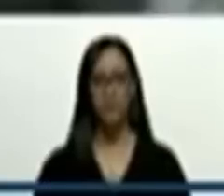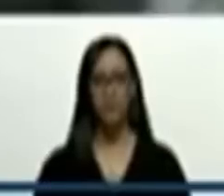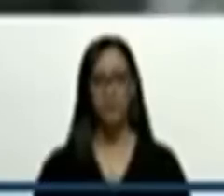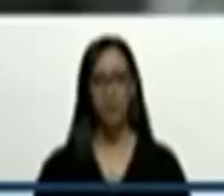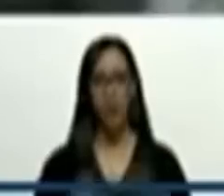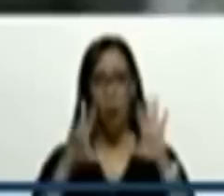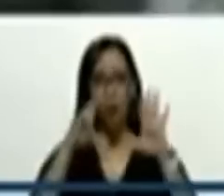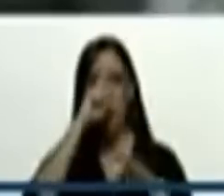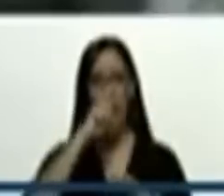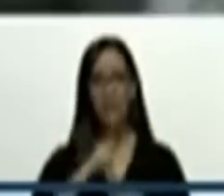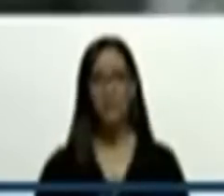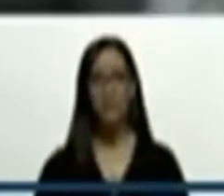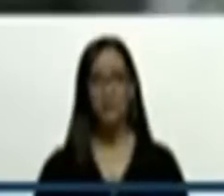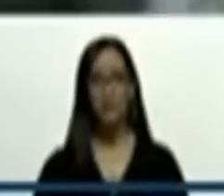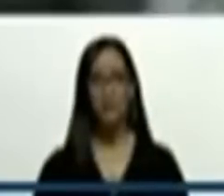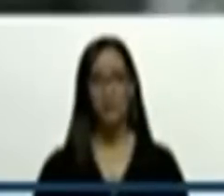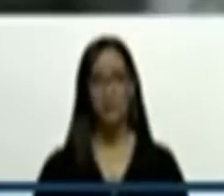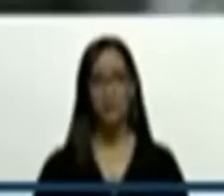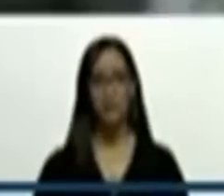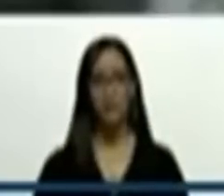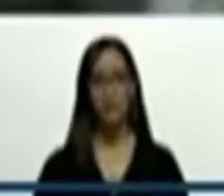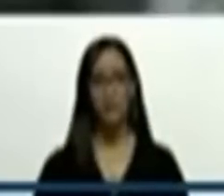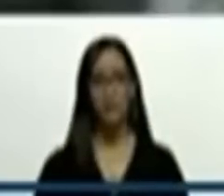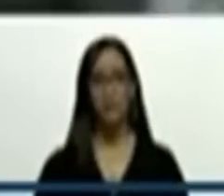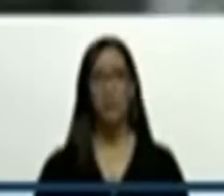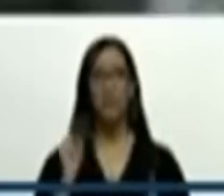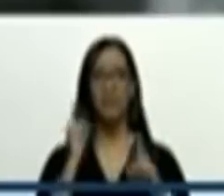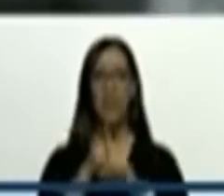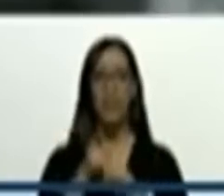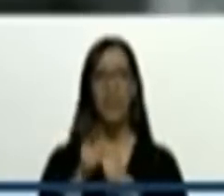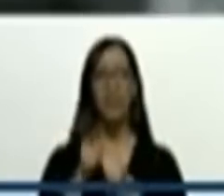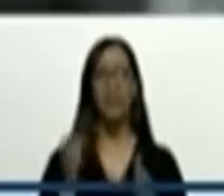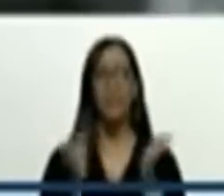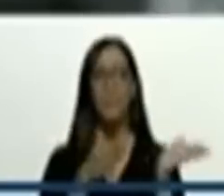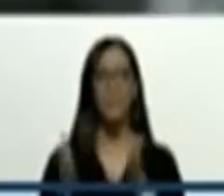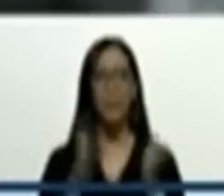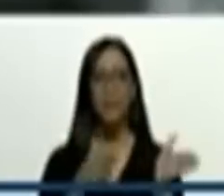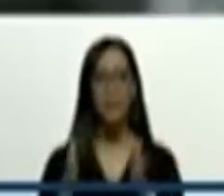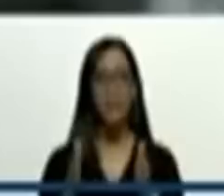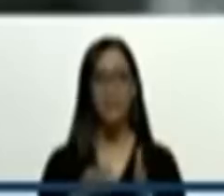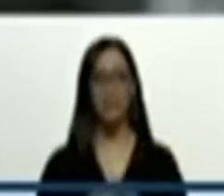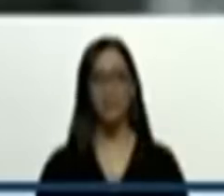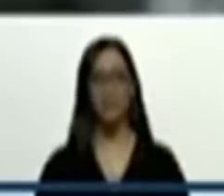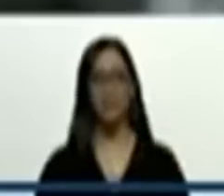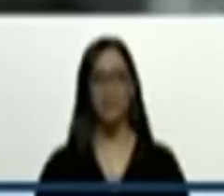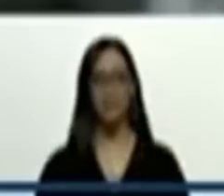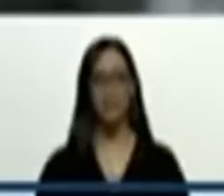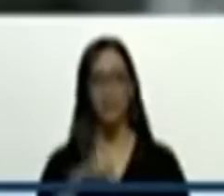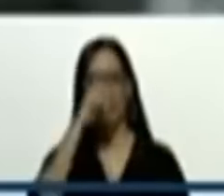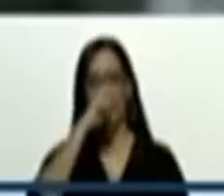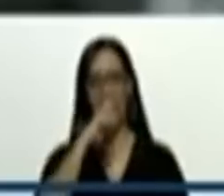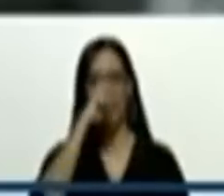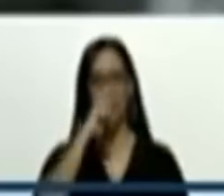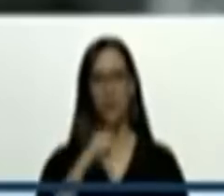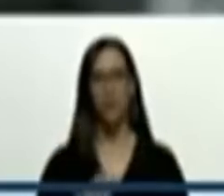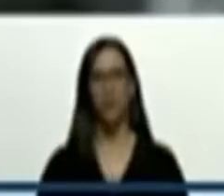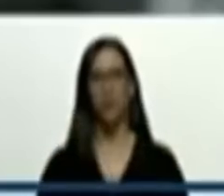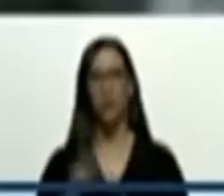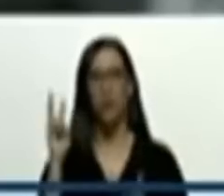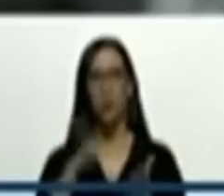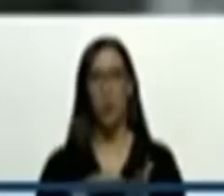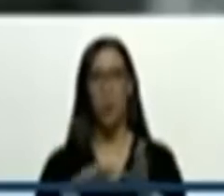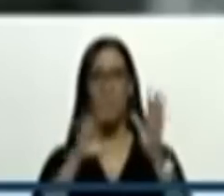ocho años desde que en el mes de marzo del año 2015